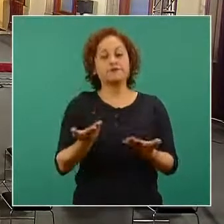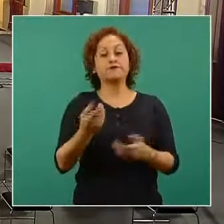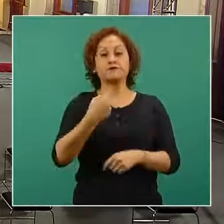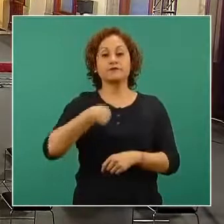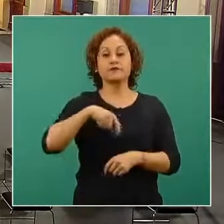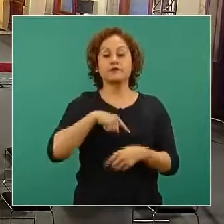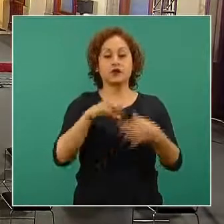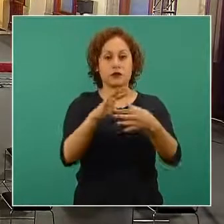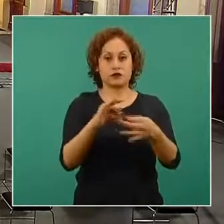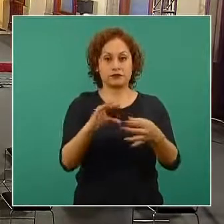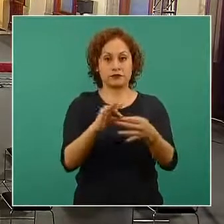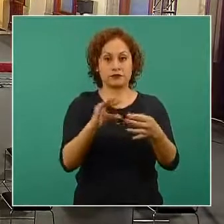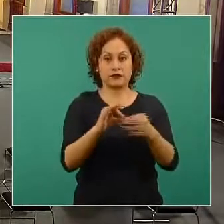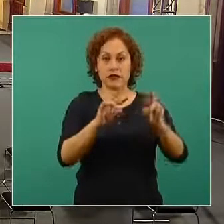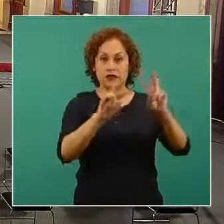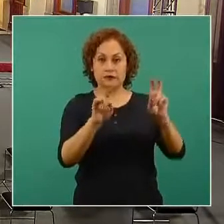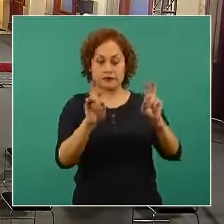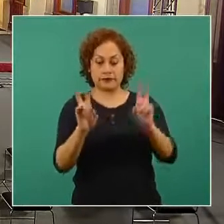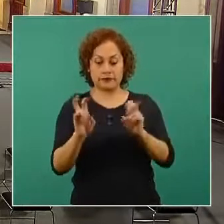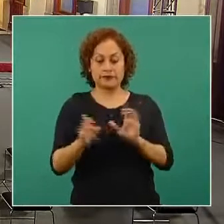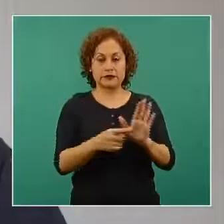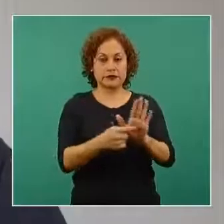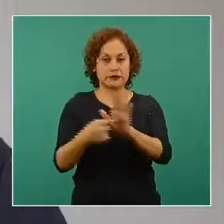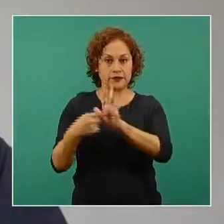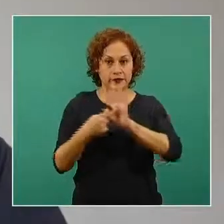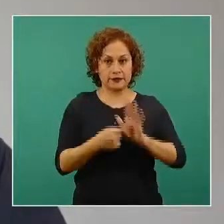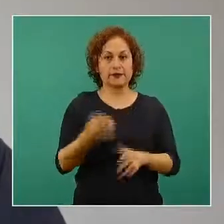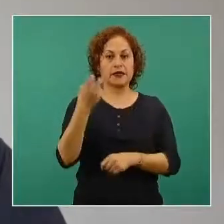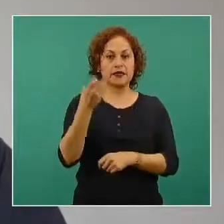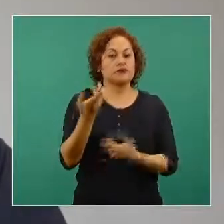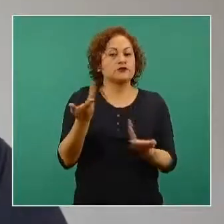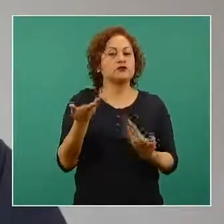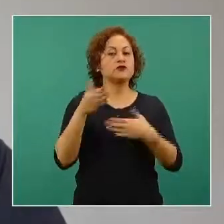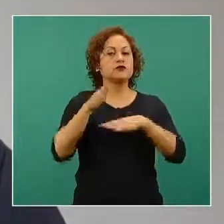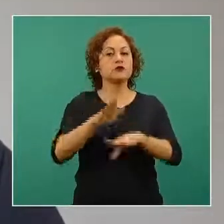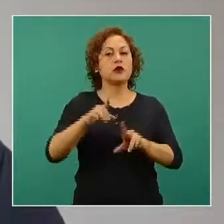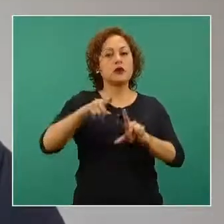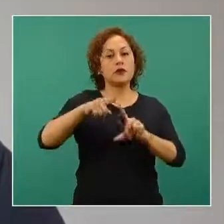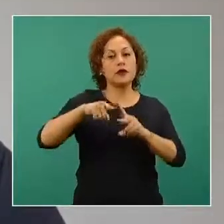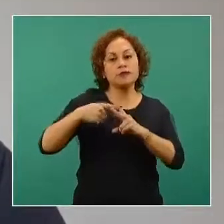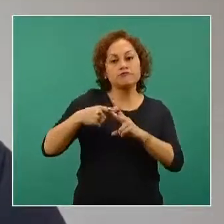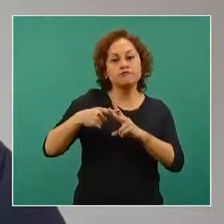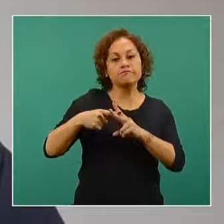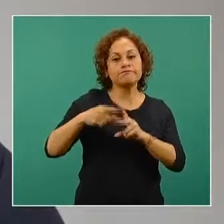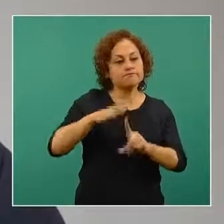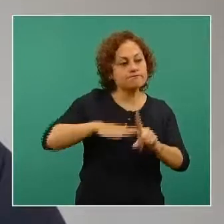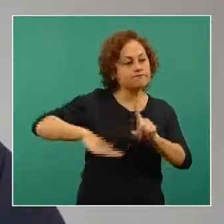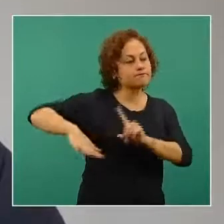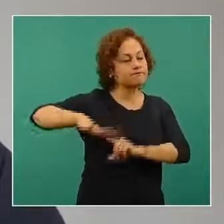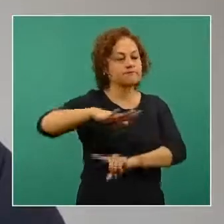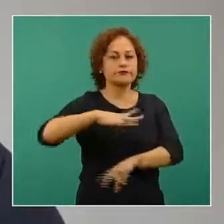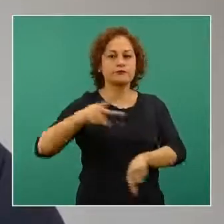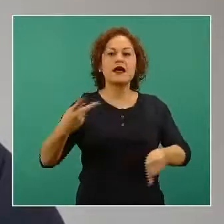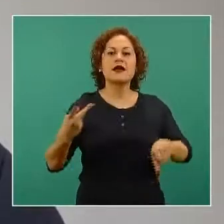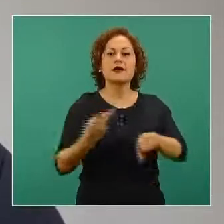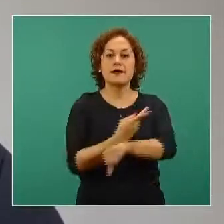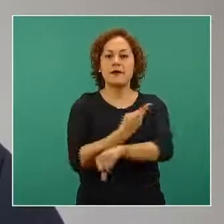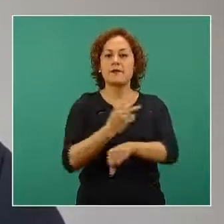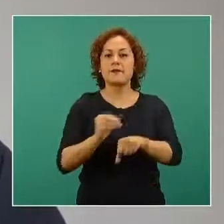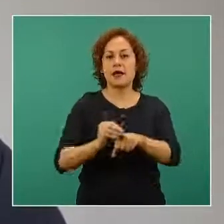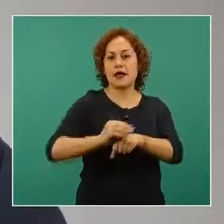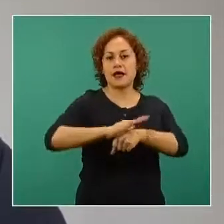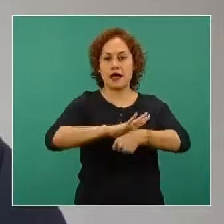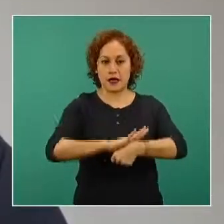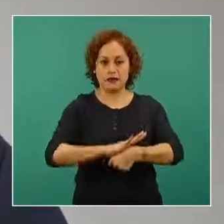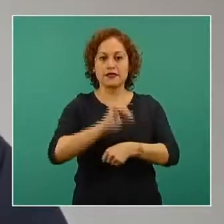les presentamos. Primeramente, la actualización de la estadística de cómo está evolucionando y comportándose la epidemia a nivel